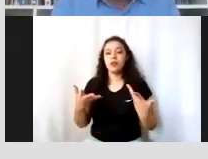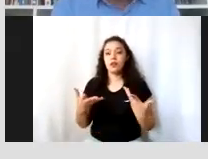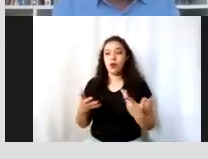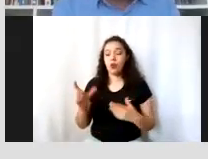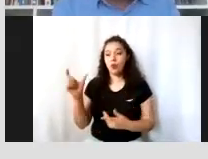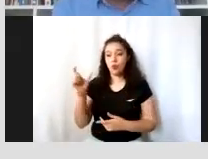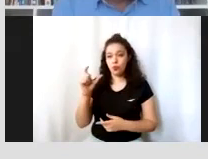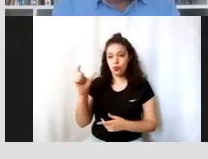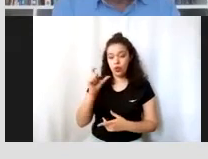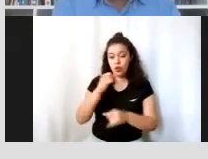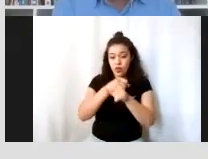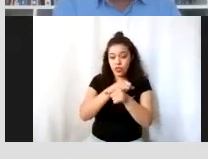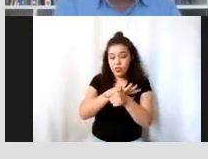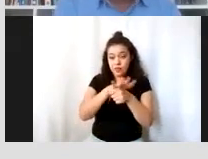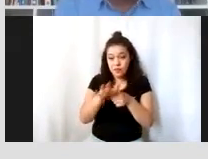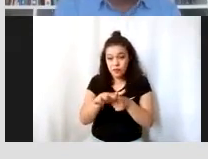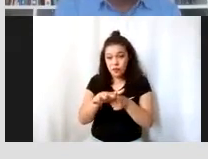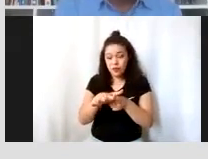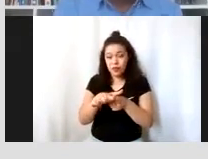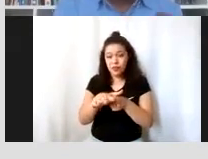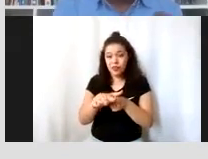o existe o exige